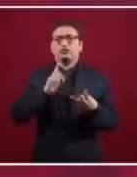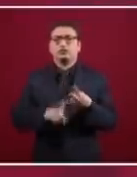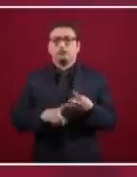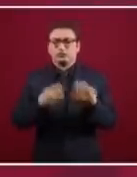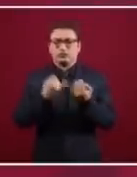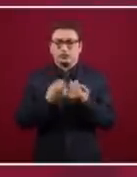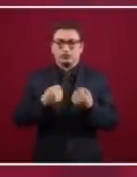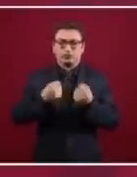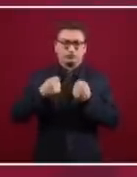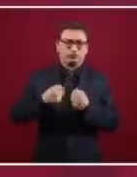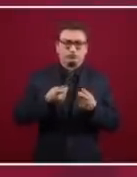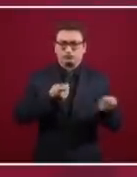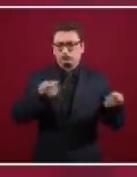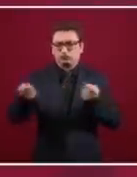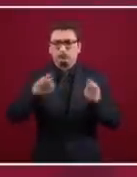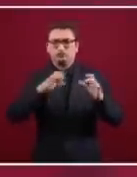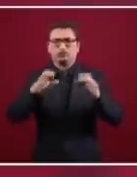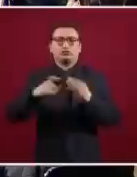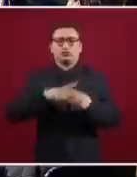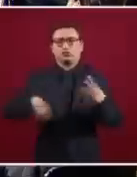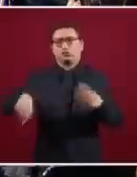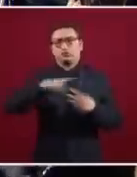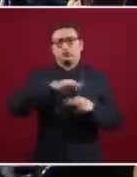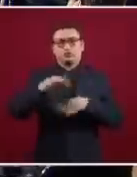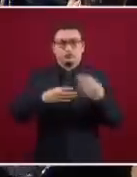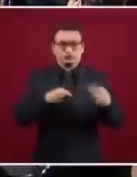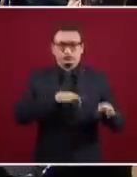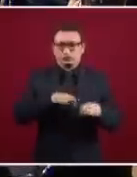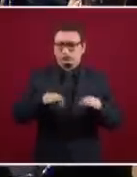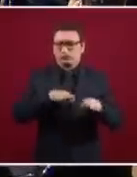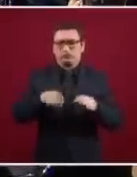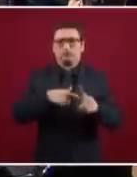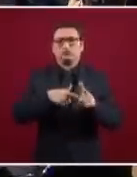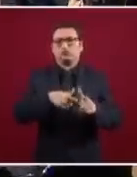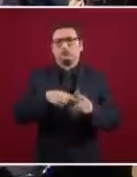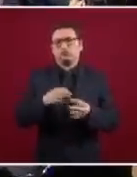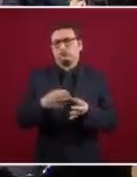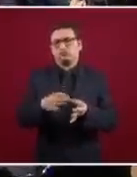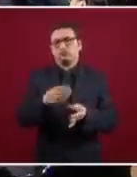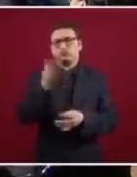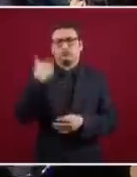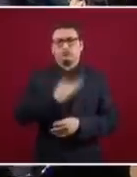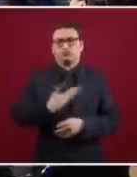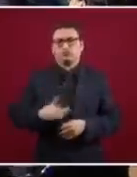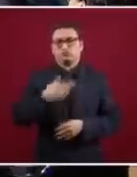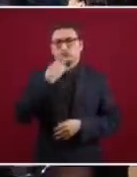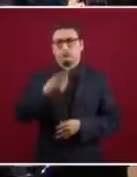desarrollar todas nuestras actividades como así lo ha indicado el señor presidente